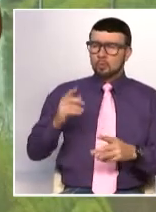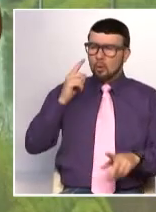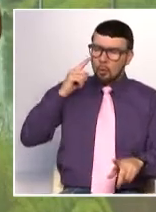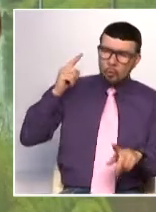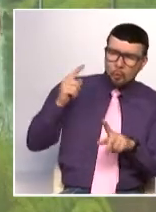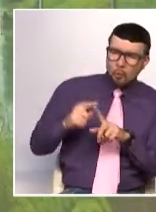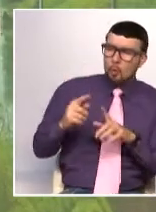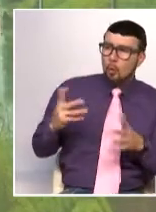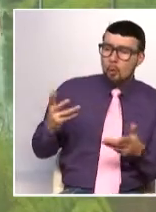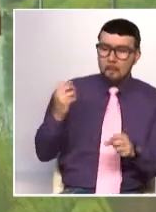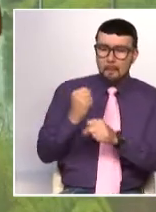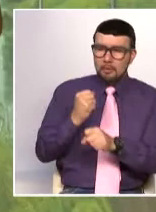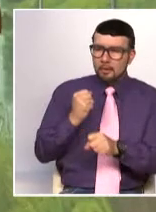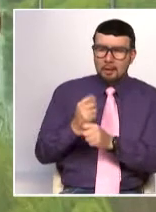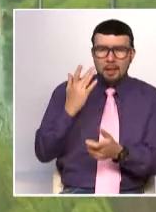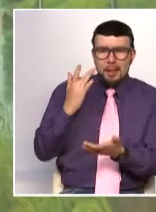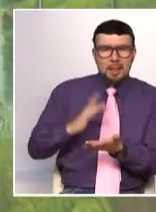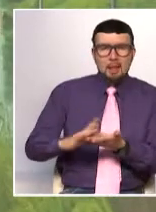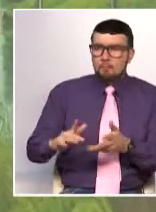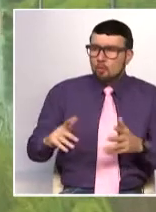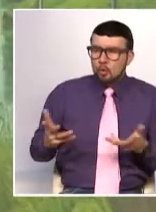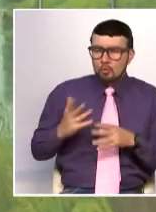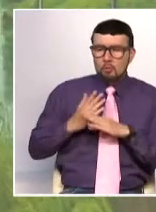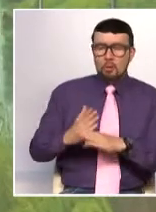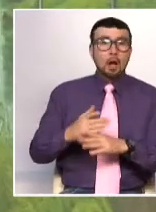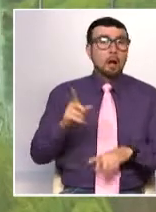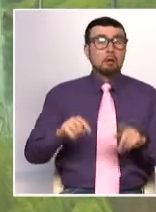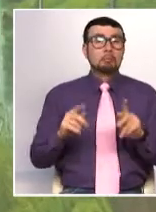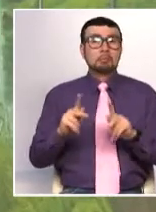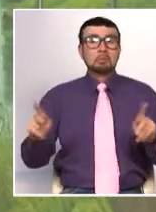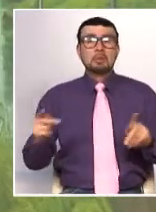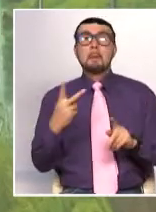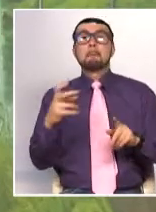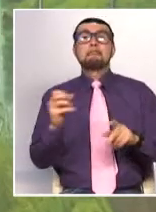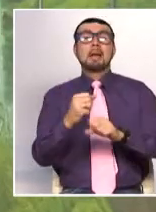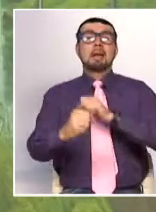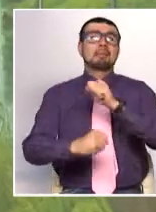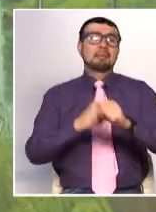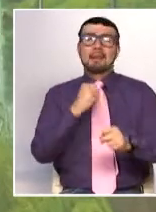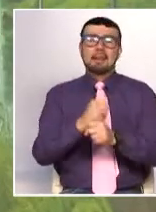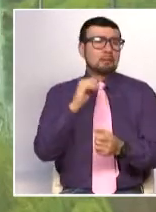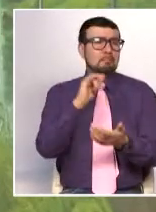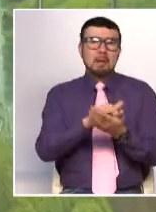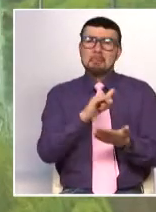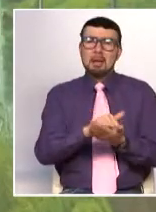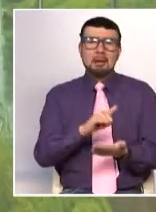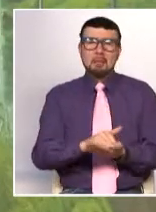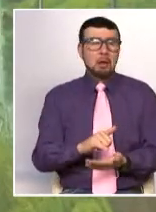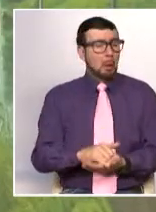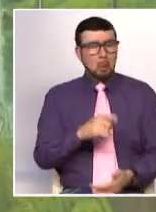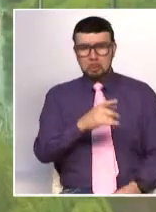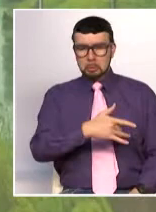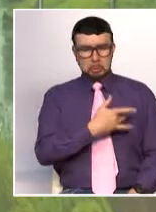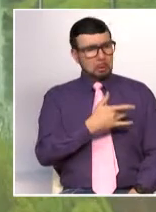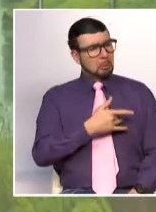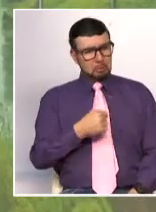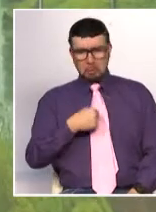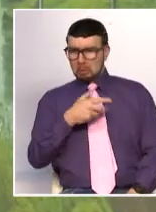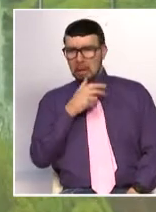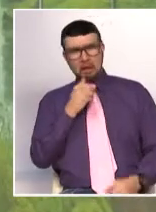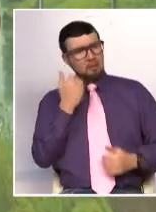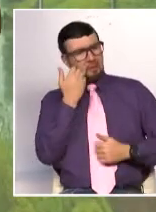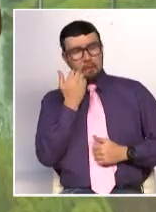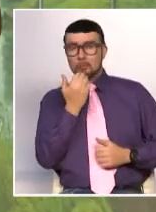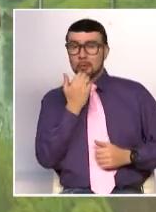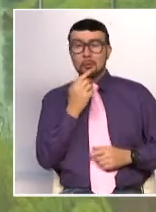trabajo de desintoxicación hay personas que llevan 20 y 30 años en temas que no aparentemente son tan complicados por ejemplo el uso de